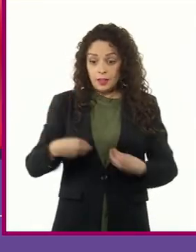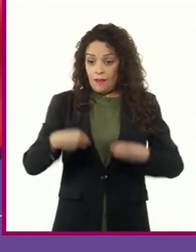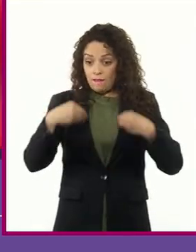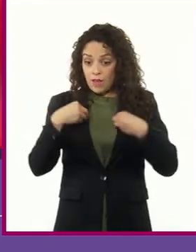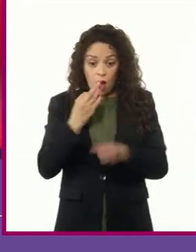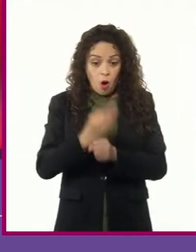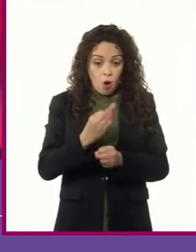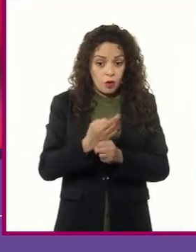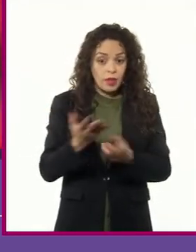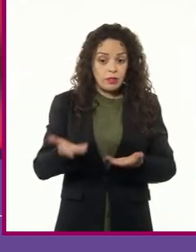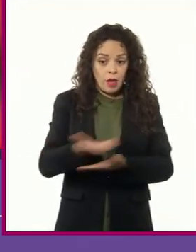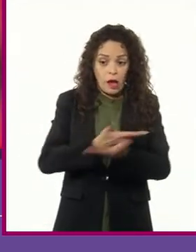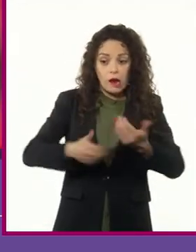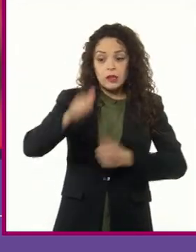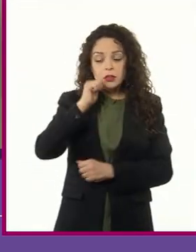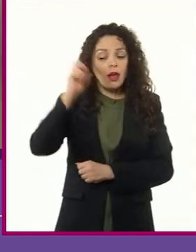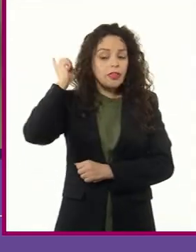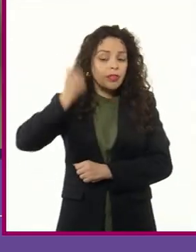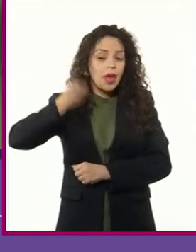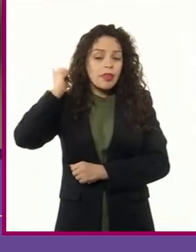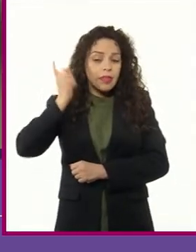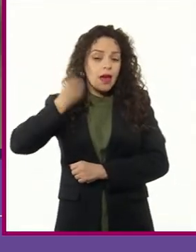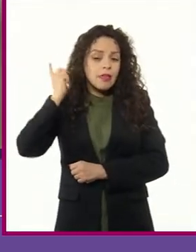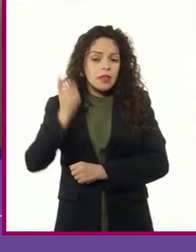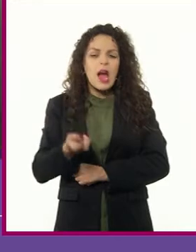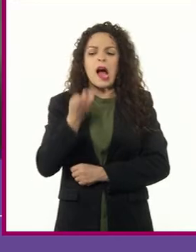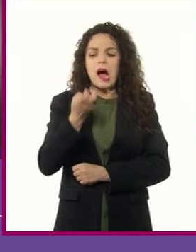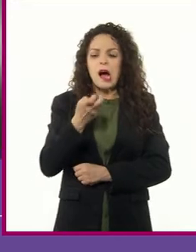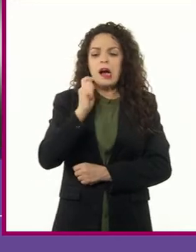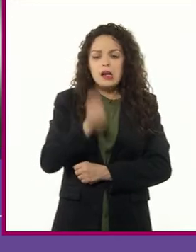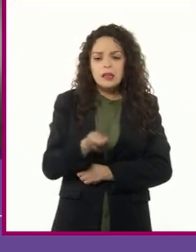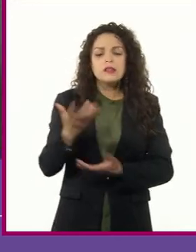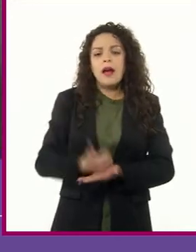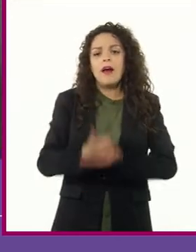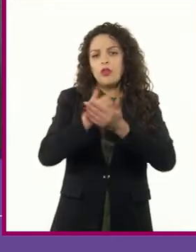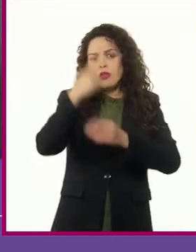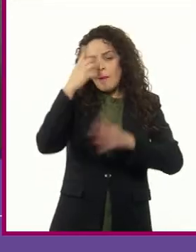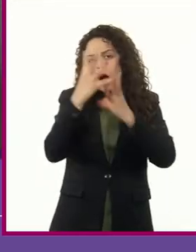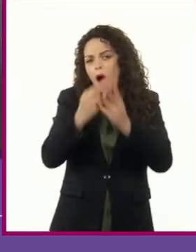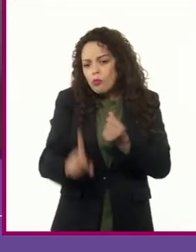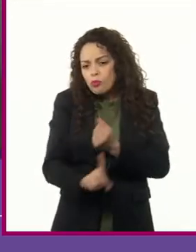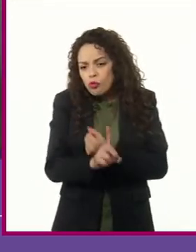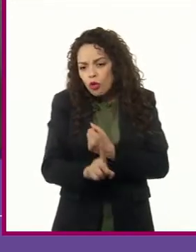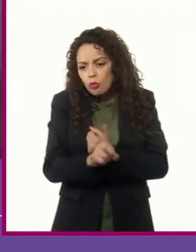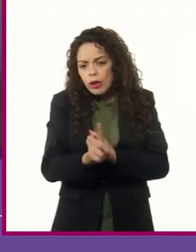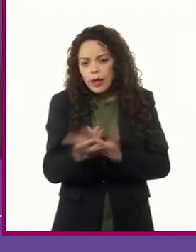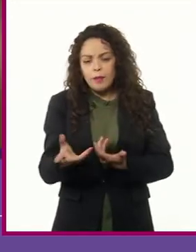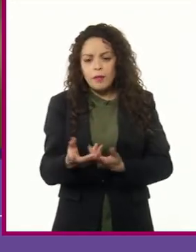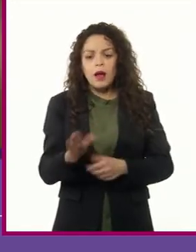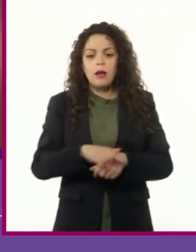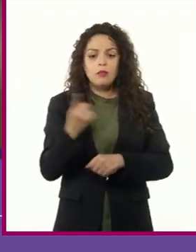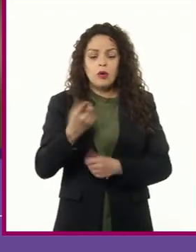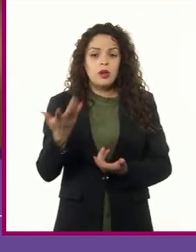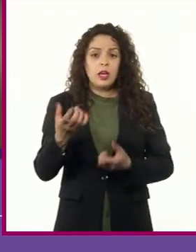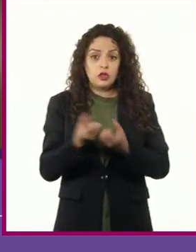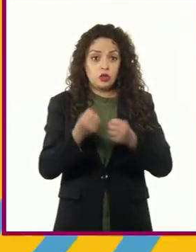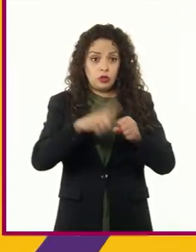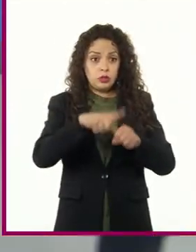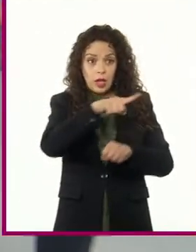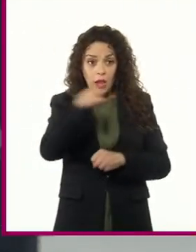nos desenvolvemos día a día, contribuye a solucionar problemas que pueden llegar a debilitar la estructura social.